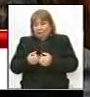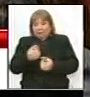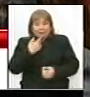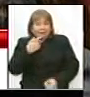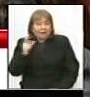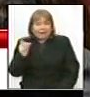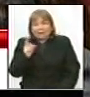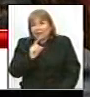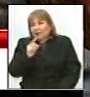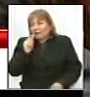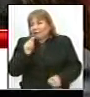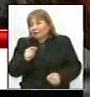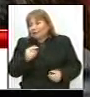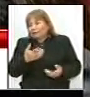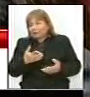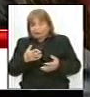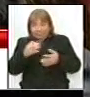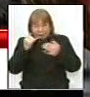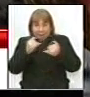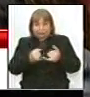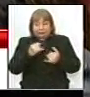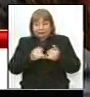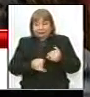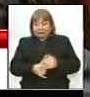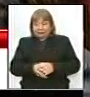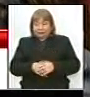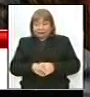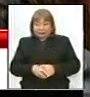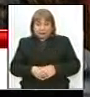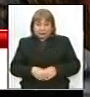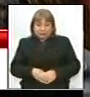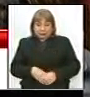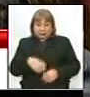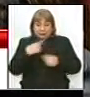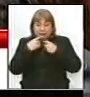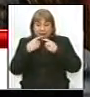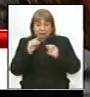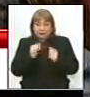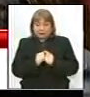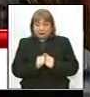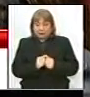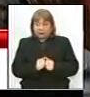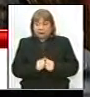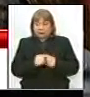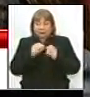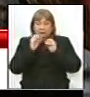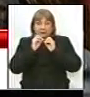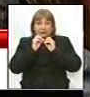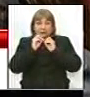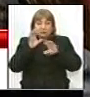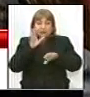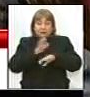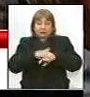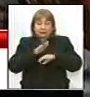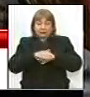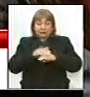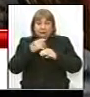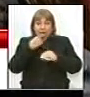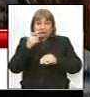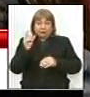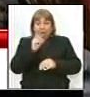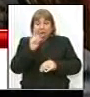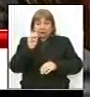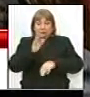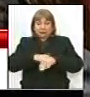no se trata presidente yo quiero terminar en los clientes se ha denunciado por infracción a la constitución el denunciante no ha